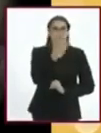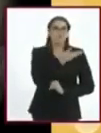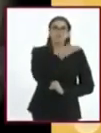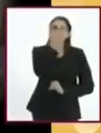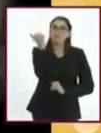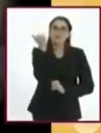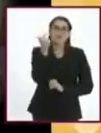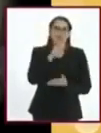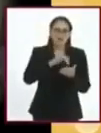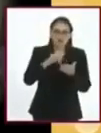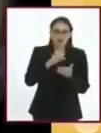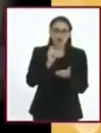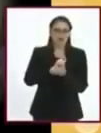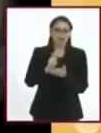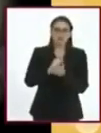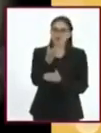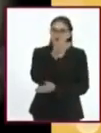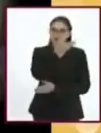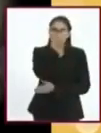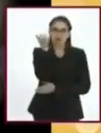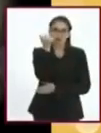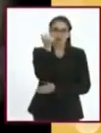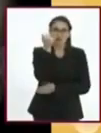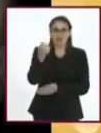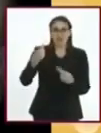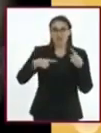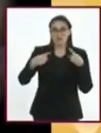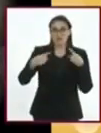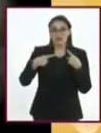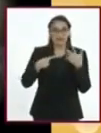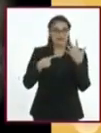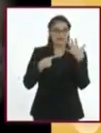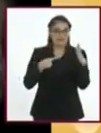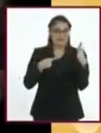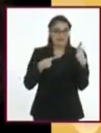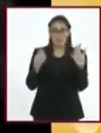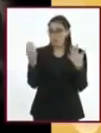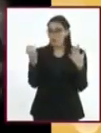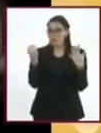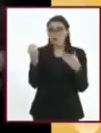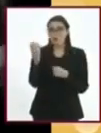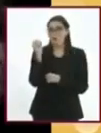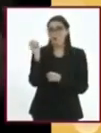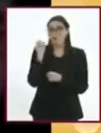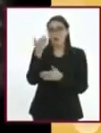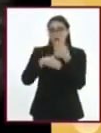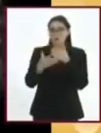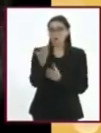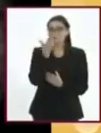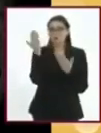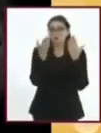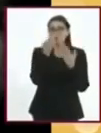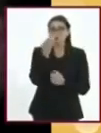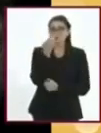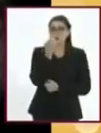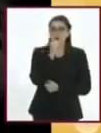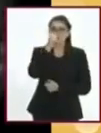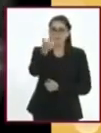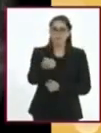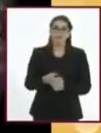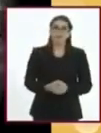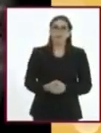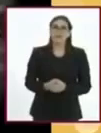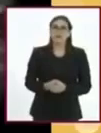de cada 10 no terminó la primaria. El 95% habita viviendas con piso de tierra